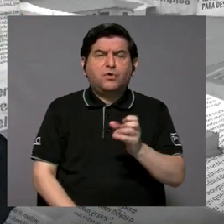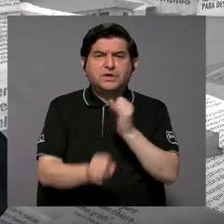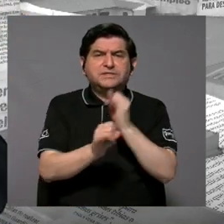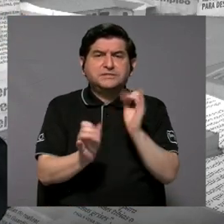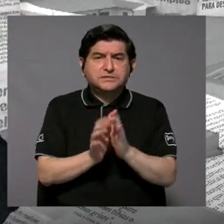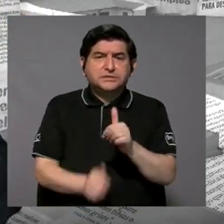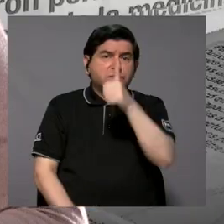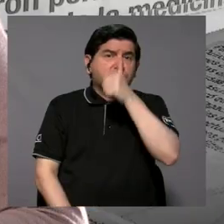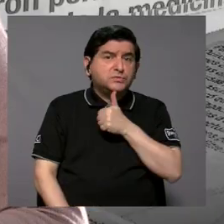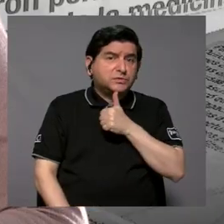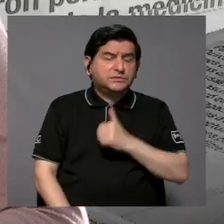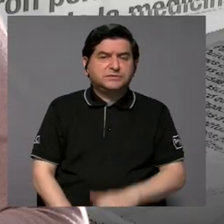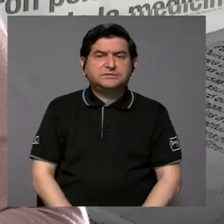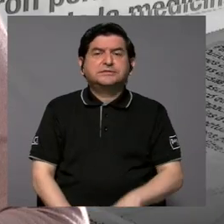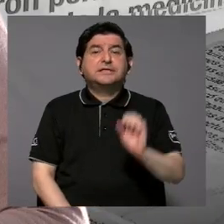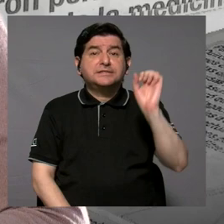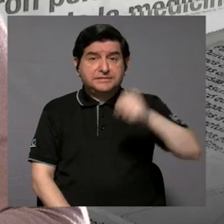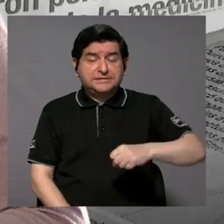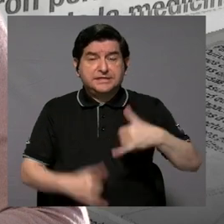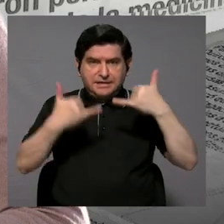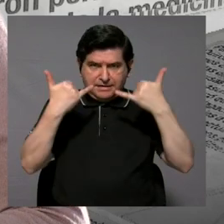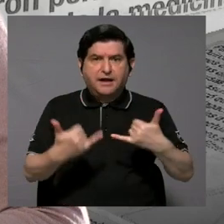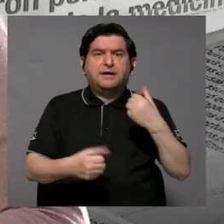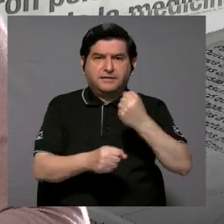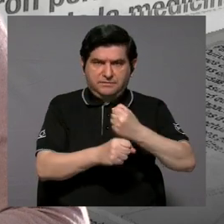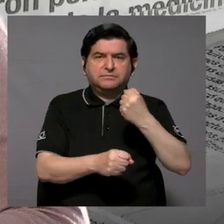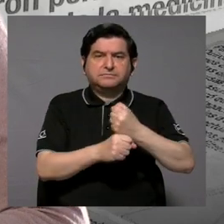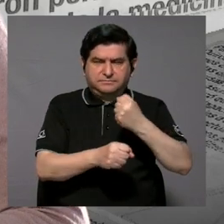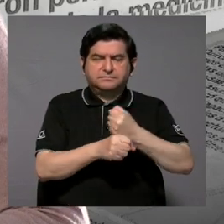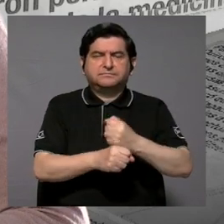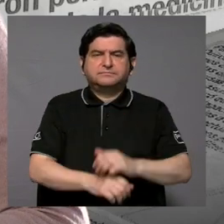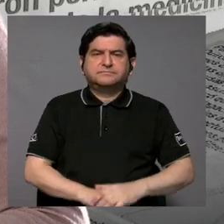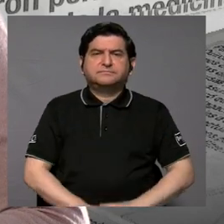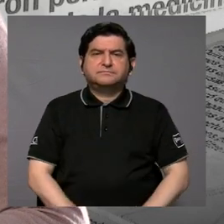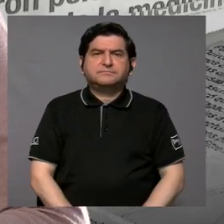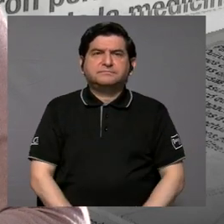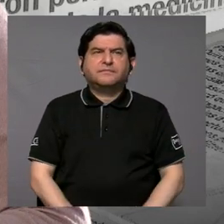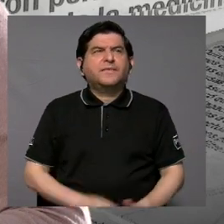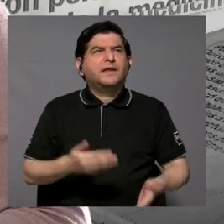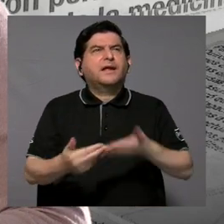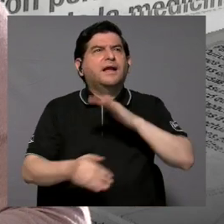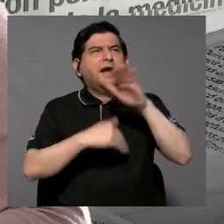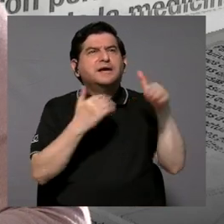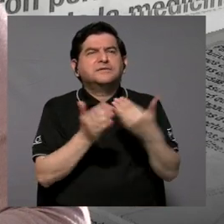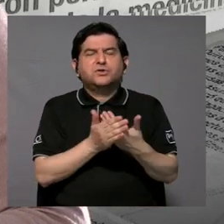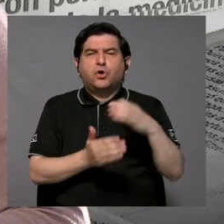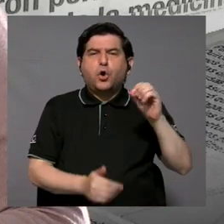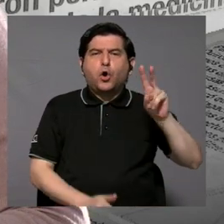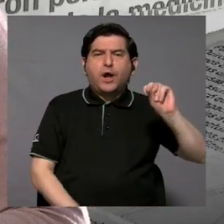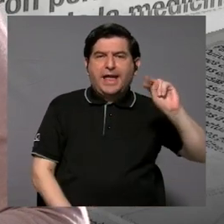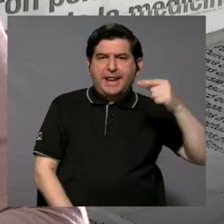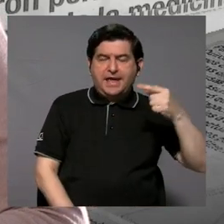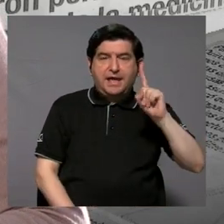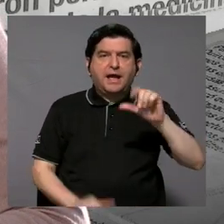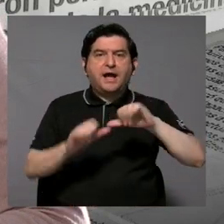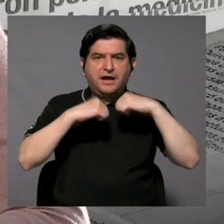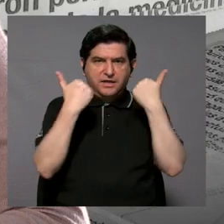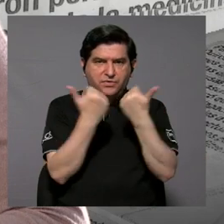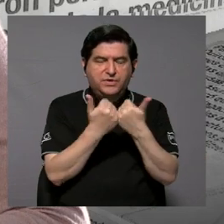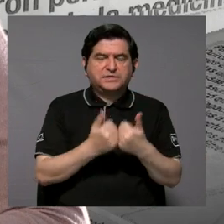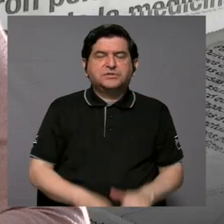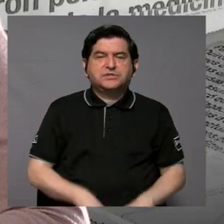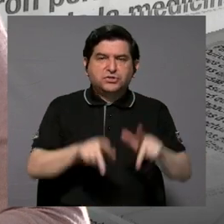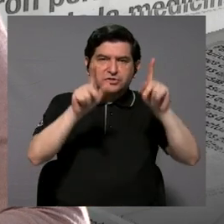entidades privadas. Sí, ahorita estamos trabajando, casi que todos son ONGs, hay una asociación